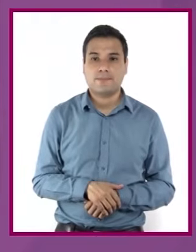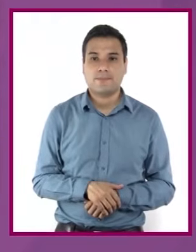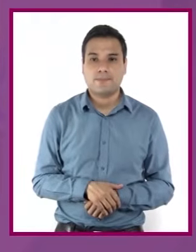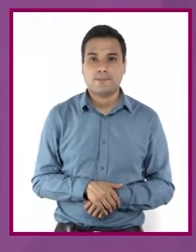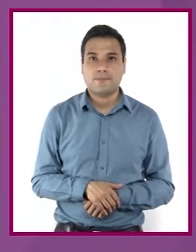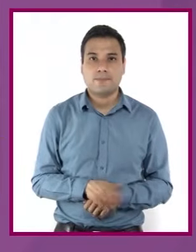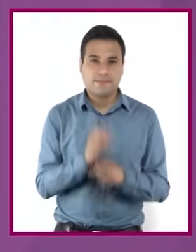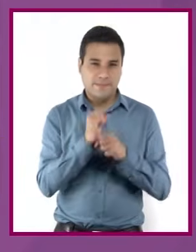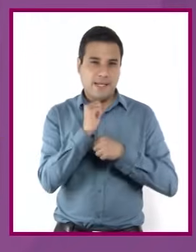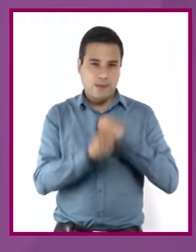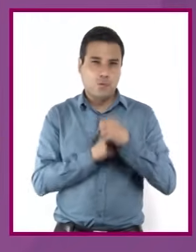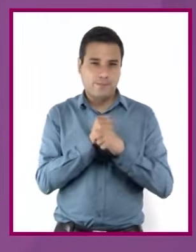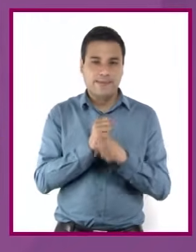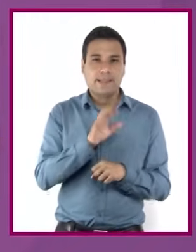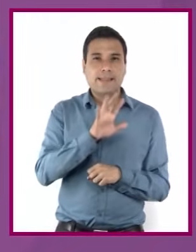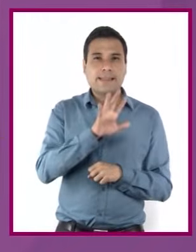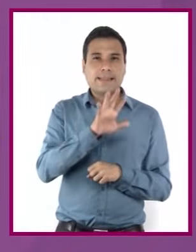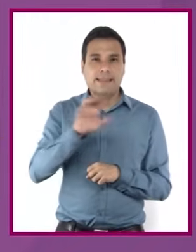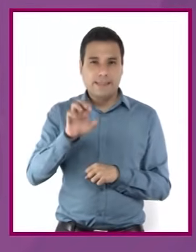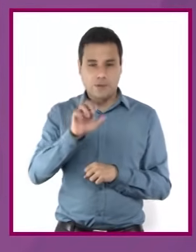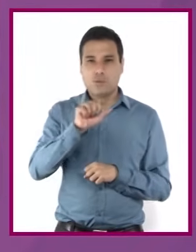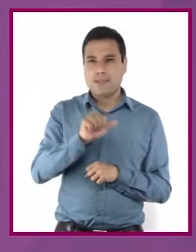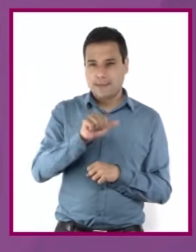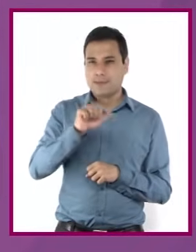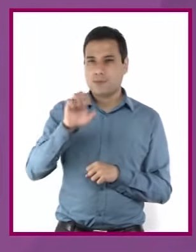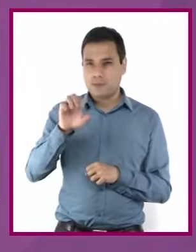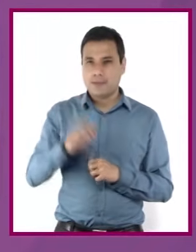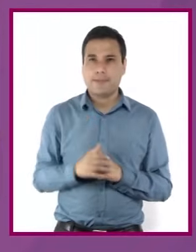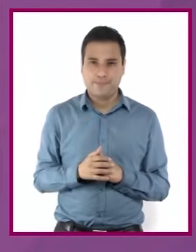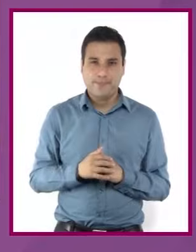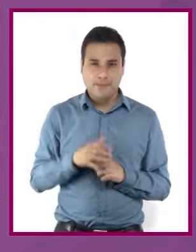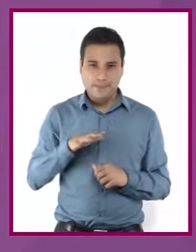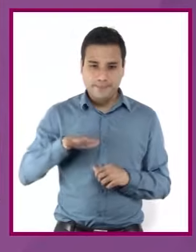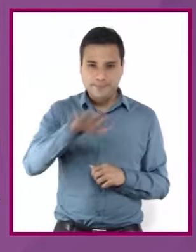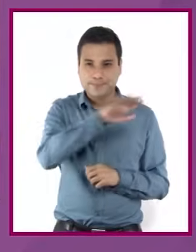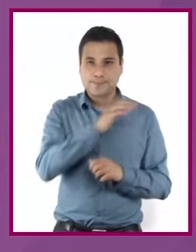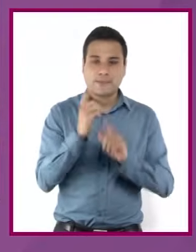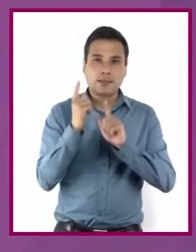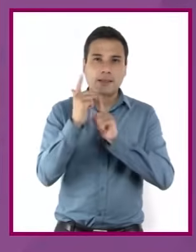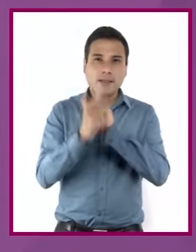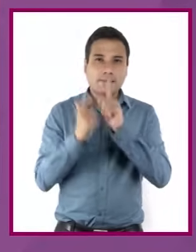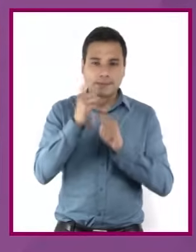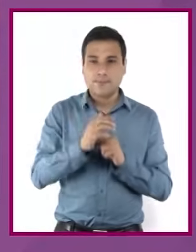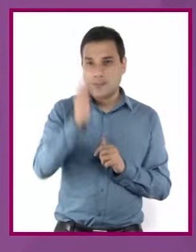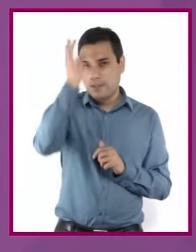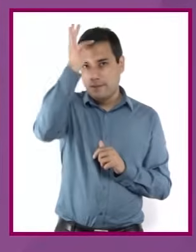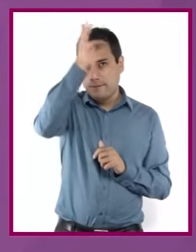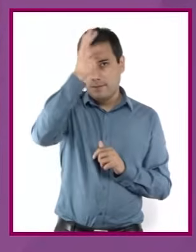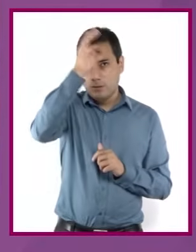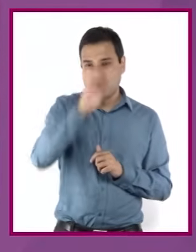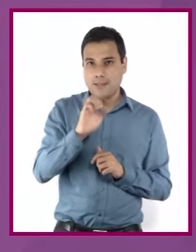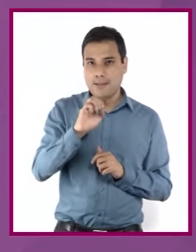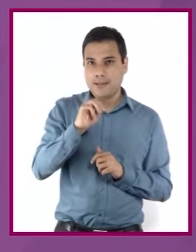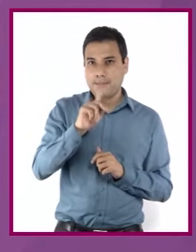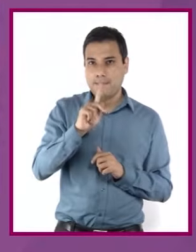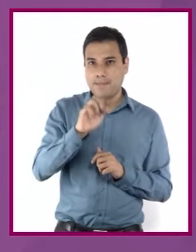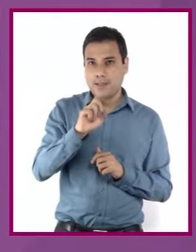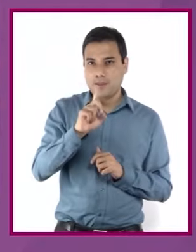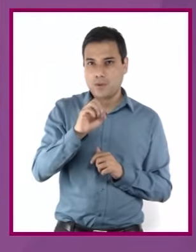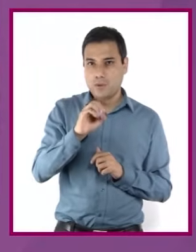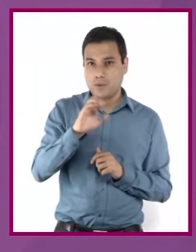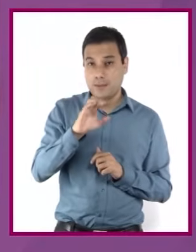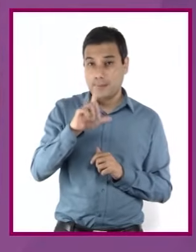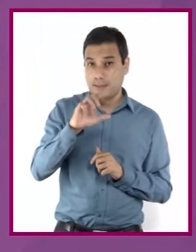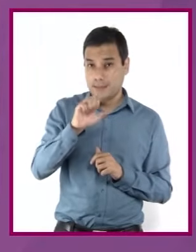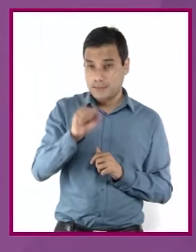Estamos en el año 500 antes de nuestra era, en la antigua Grecia, cuando el filósofo Empédocles de Agrigento